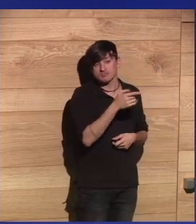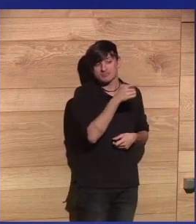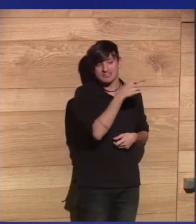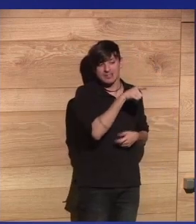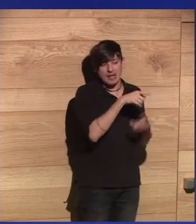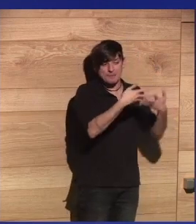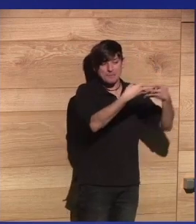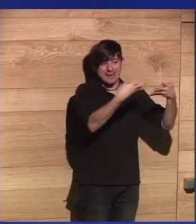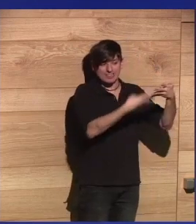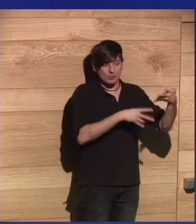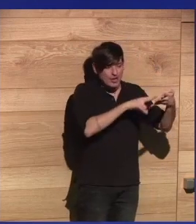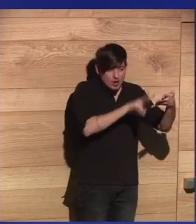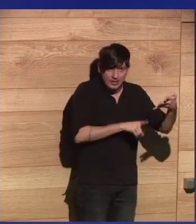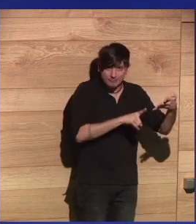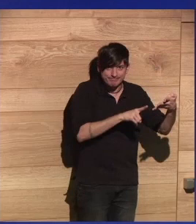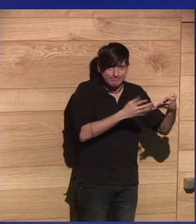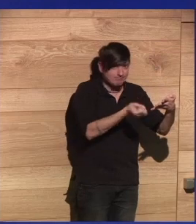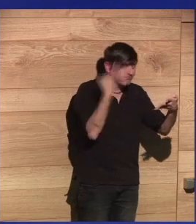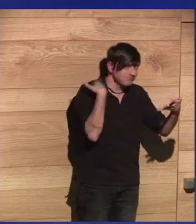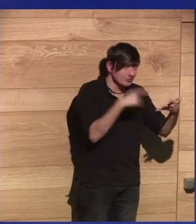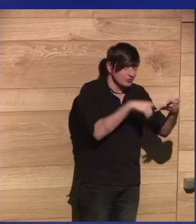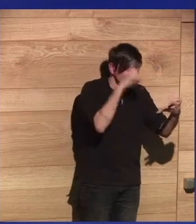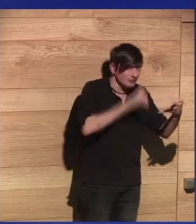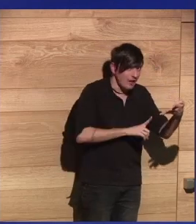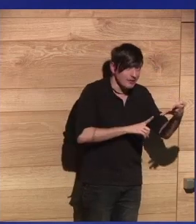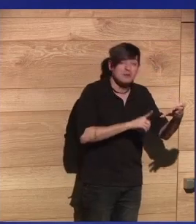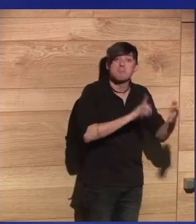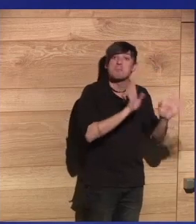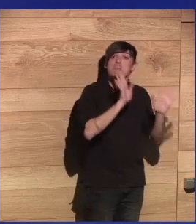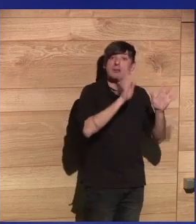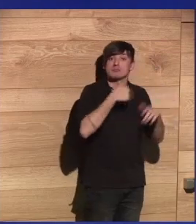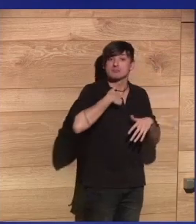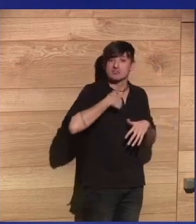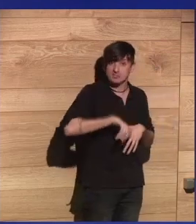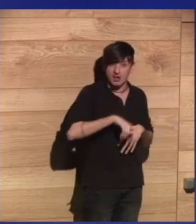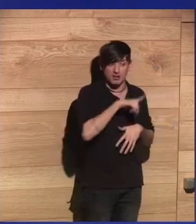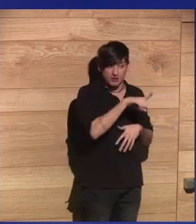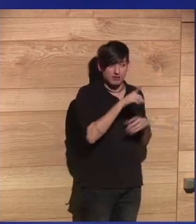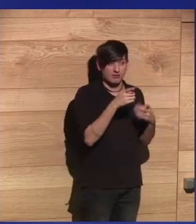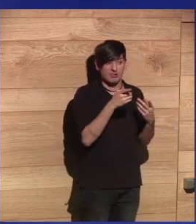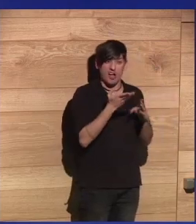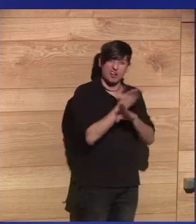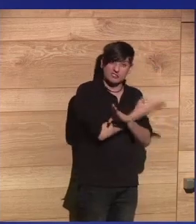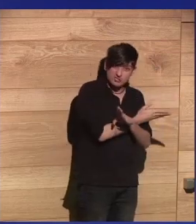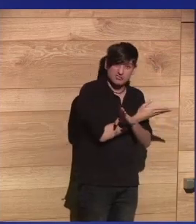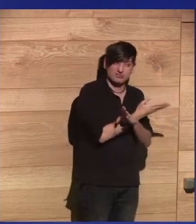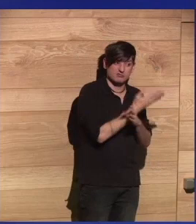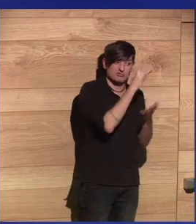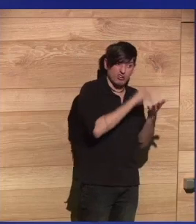ella no lee partituras, no lee música, pero como ya habíamos hecho esta obra muchísimo